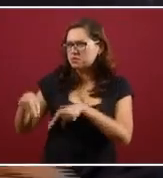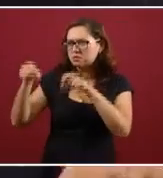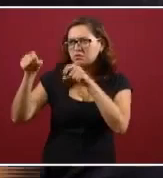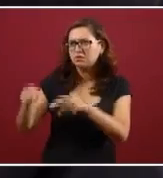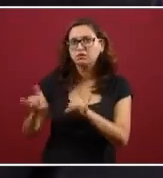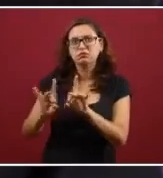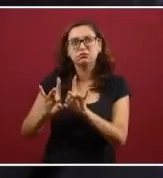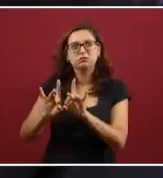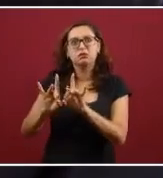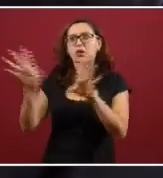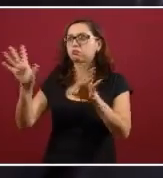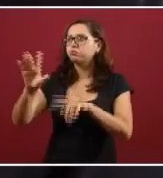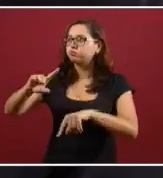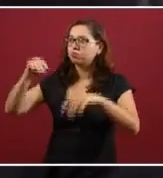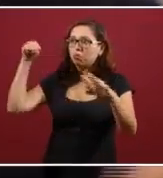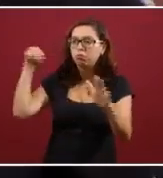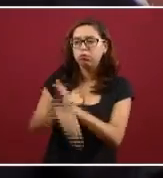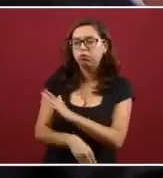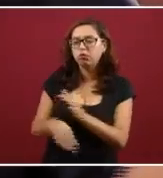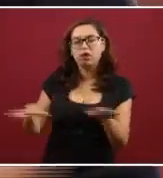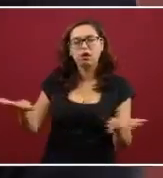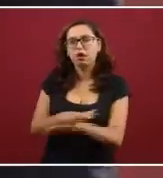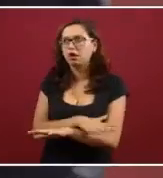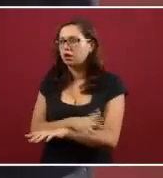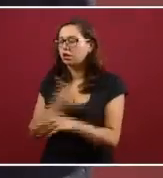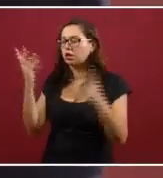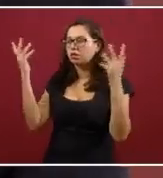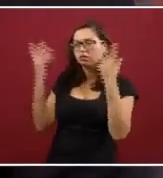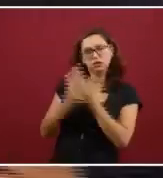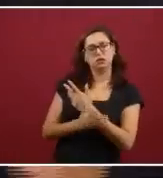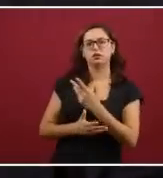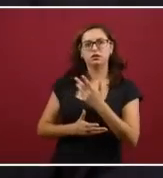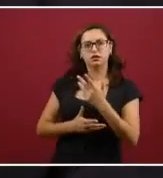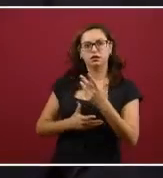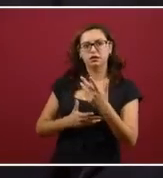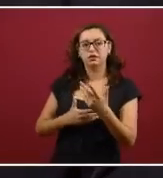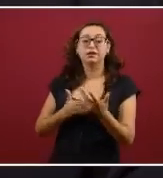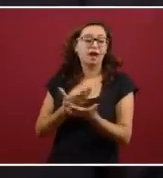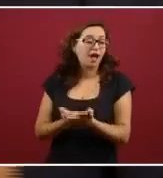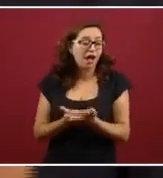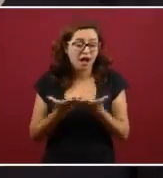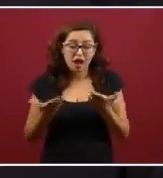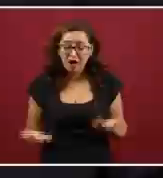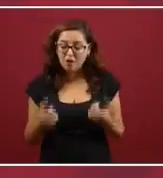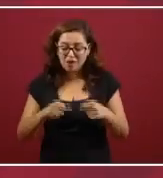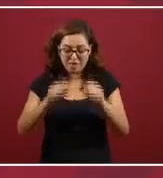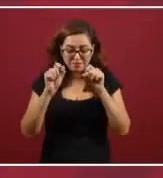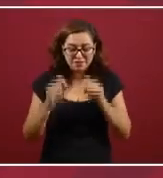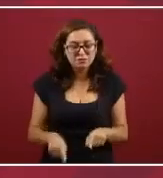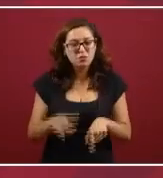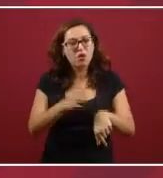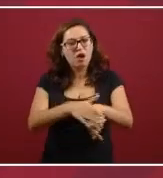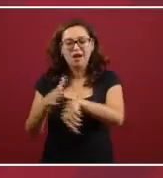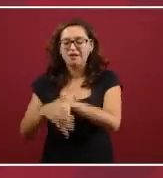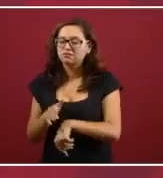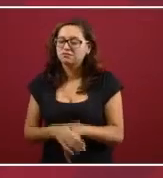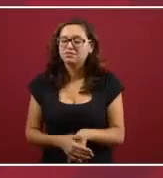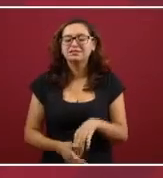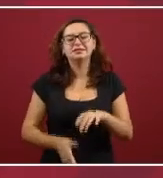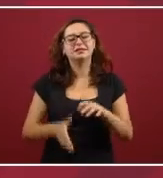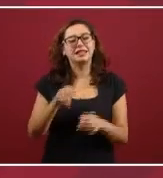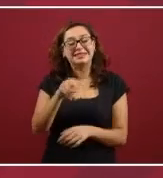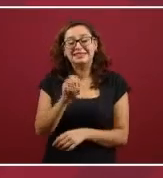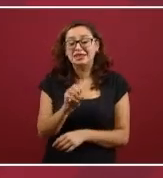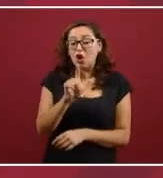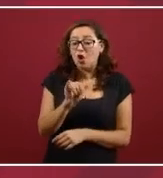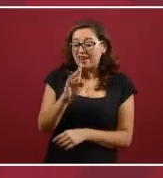pues es lo mismo, ya no vamos a seguir con la política neoliberal. Y no es fácil